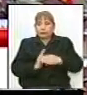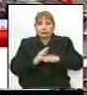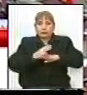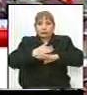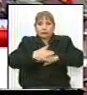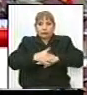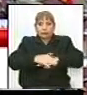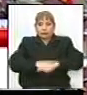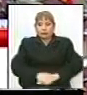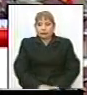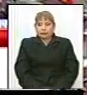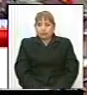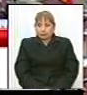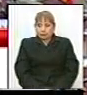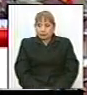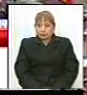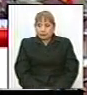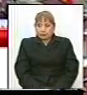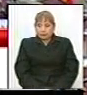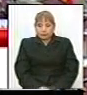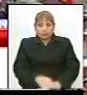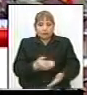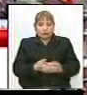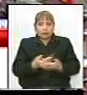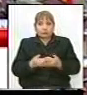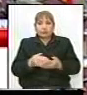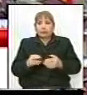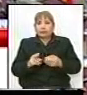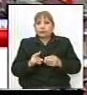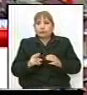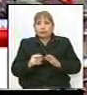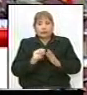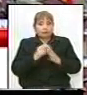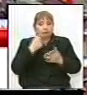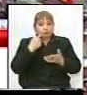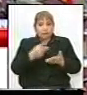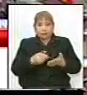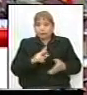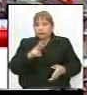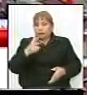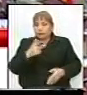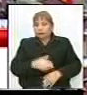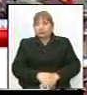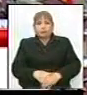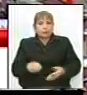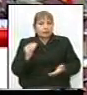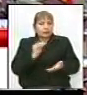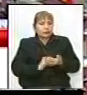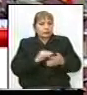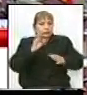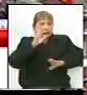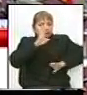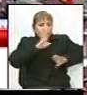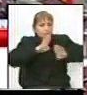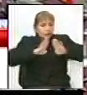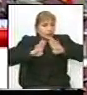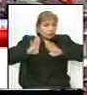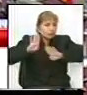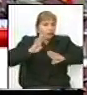interferir para evitar la notificación a un tercero interesado. Y algo mucho más preocupante, señor